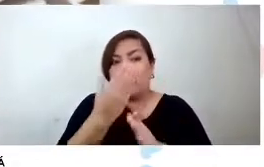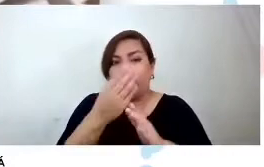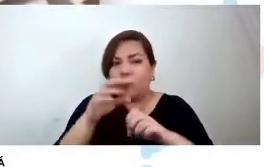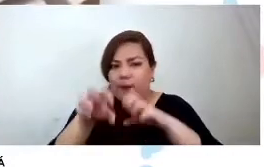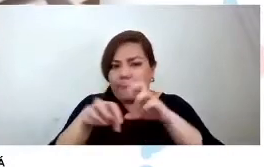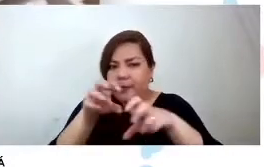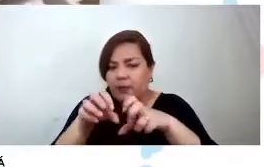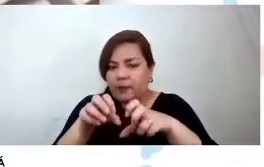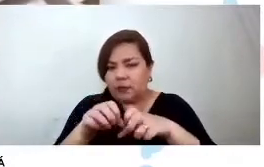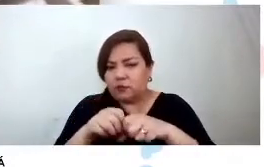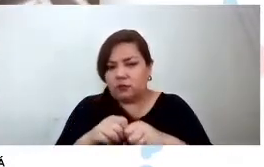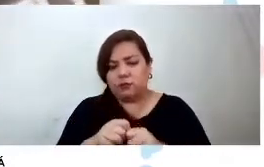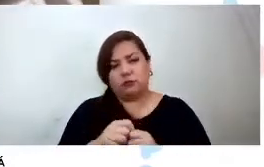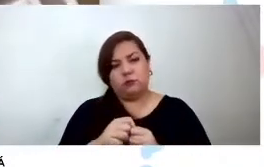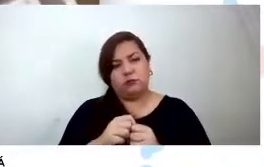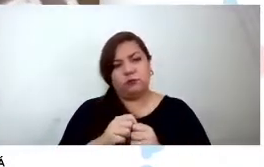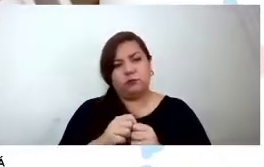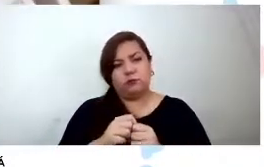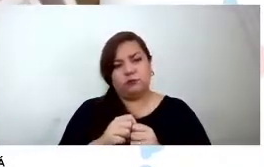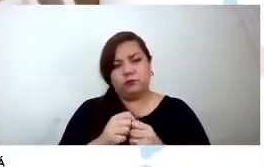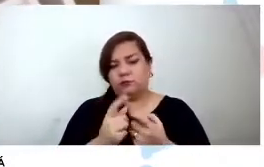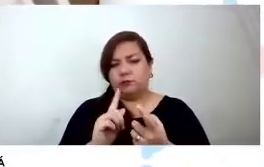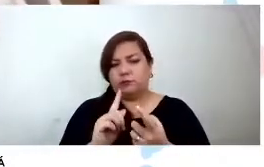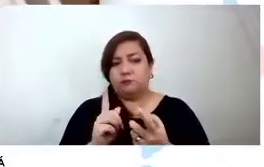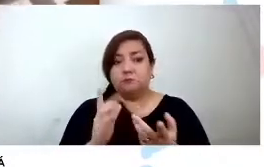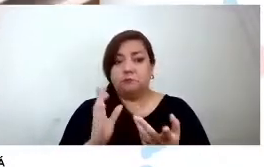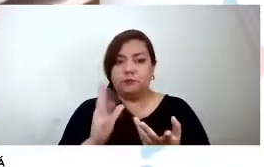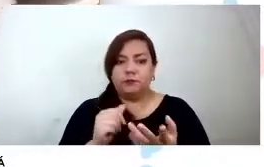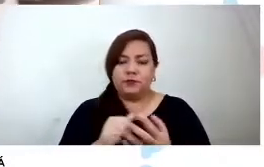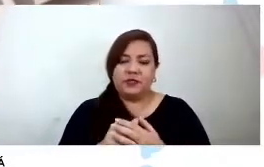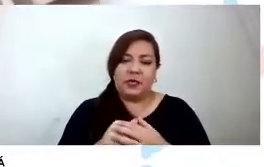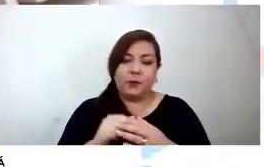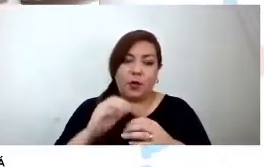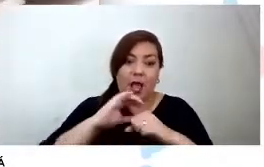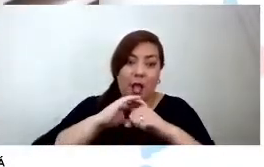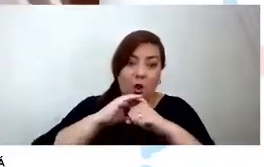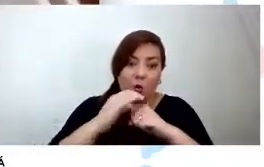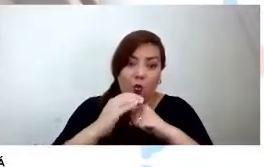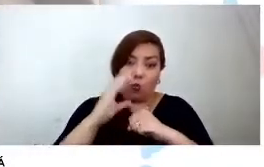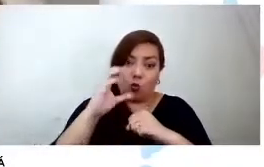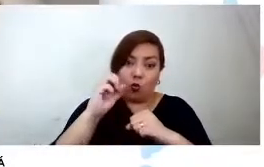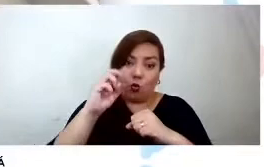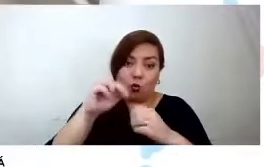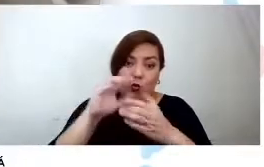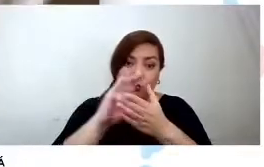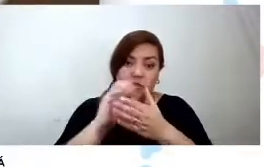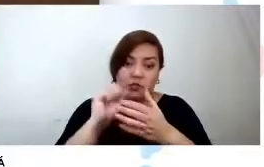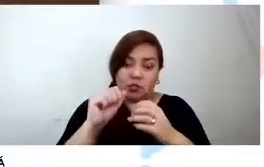de animal distinto al cefalópodo. Porque las conchas, por ejemplo,